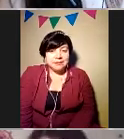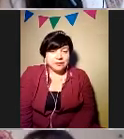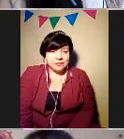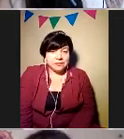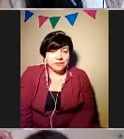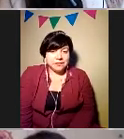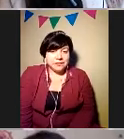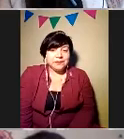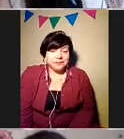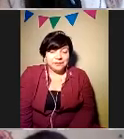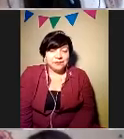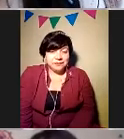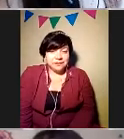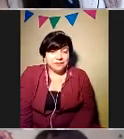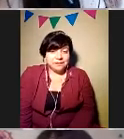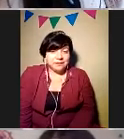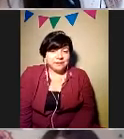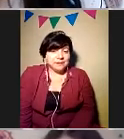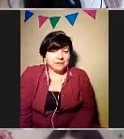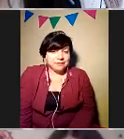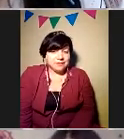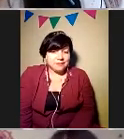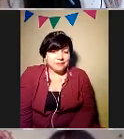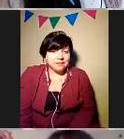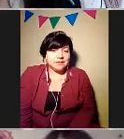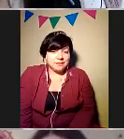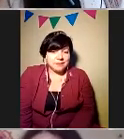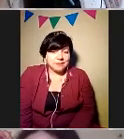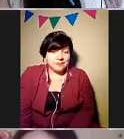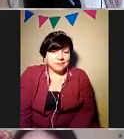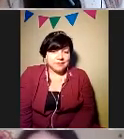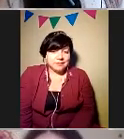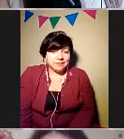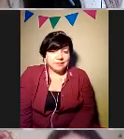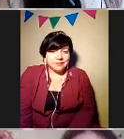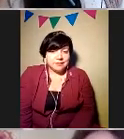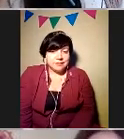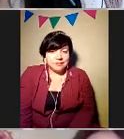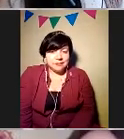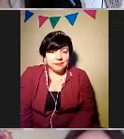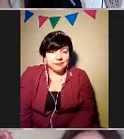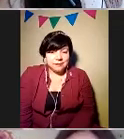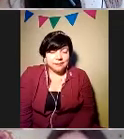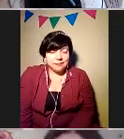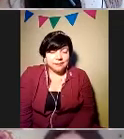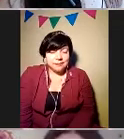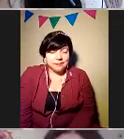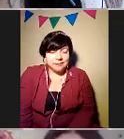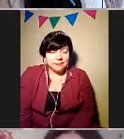Y yo no sé si, o sea, no lo creo. Sinceramente no lo creo. Yo creo que es netamente una pantalla de qué